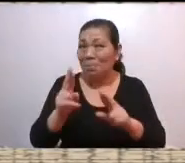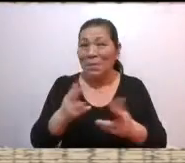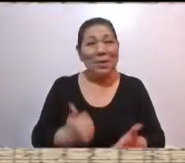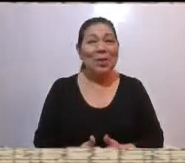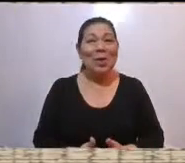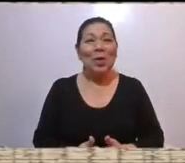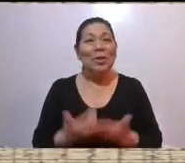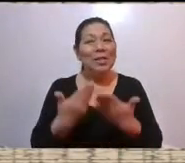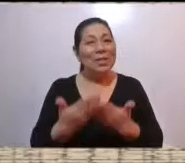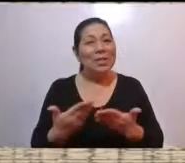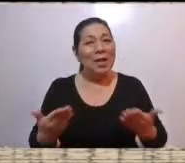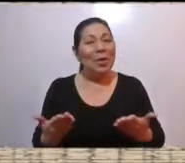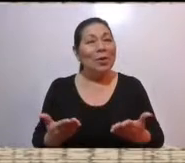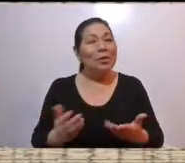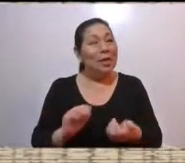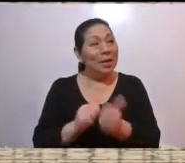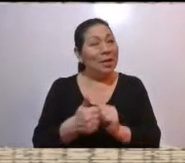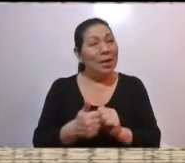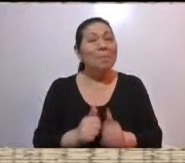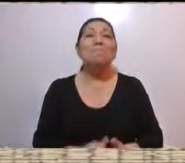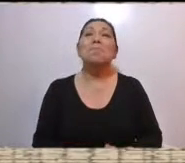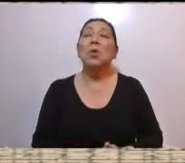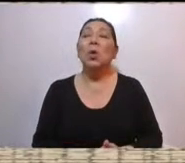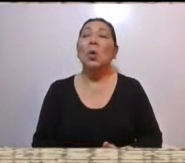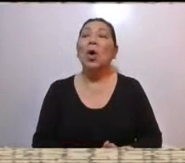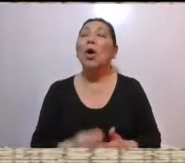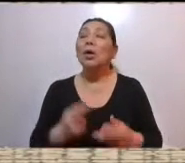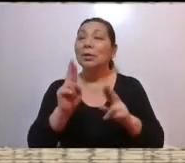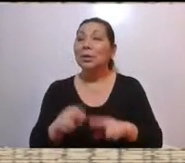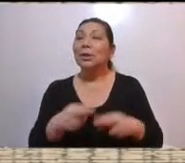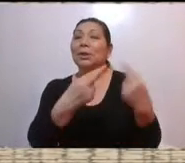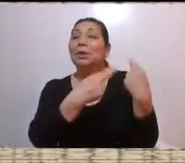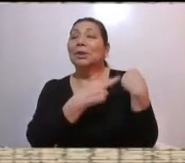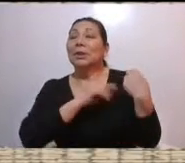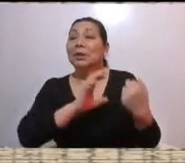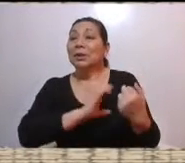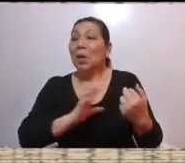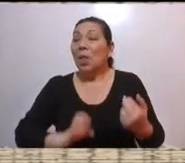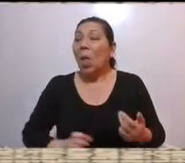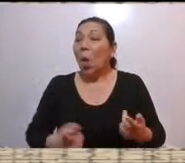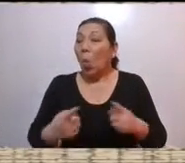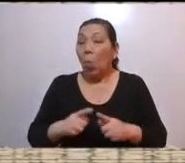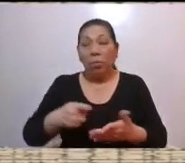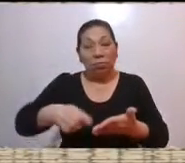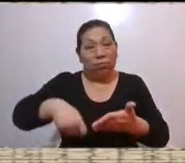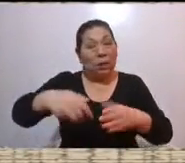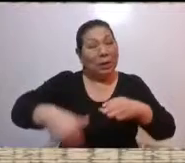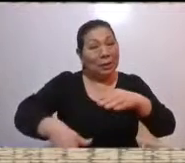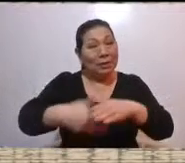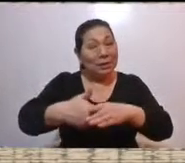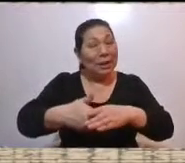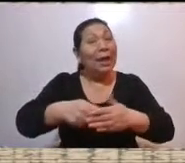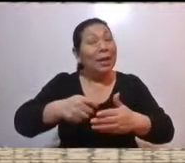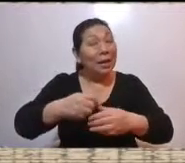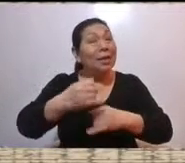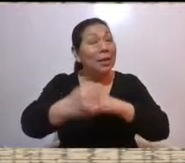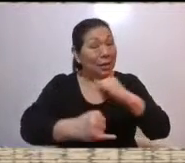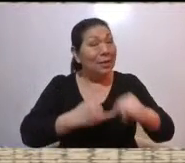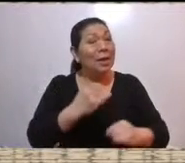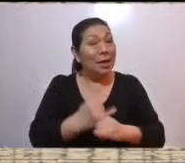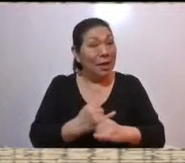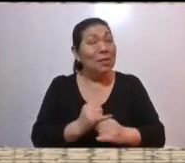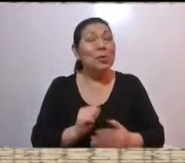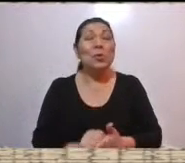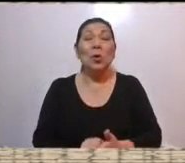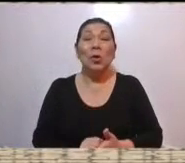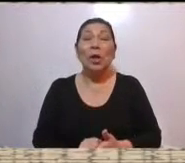estaban cumpliendo. Estos elementos, digamos, que se transforman en obligaciones de los Estados cuando suscriben los tratados internacionales, y